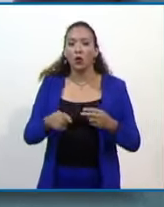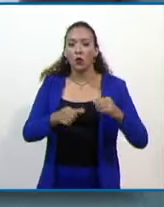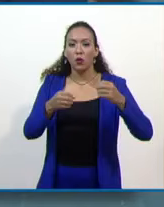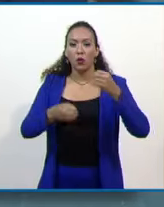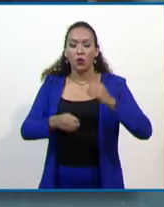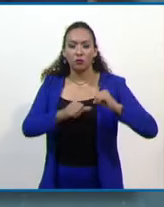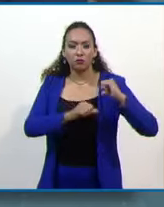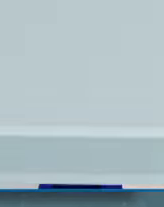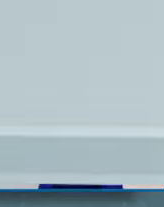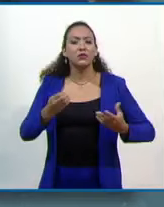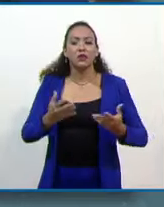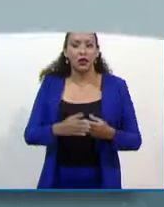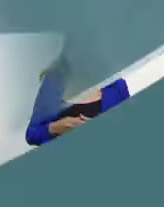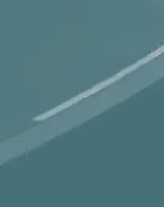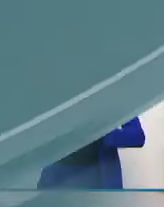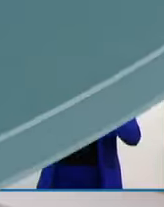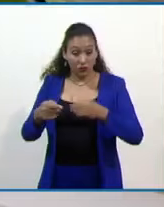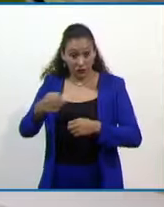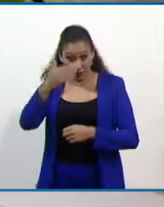Judicial.